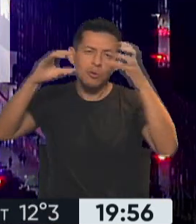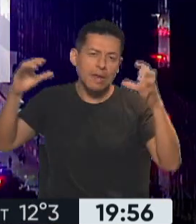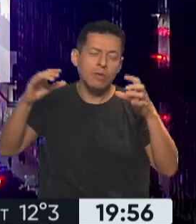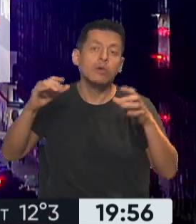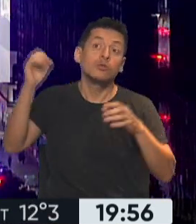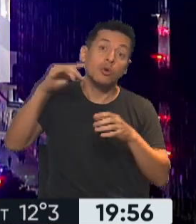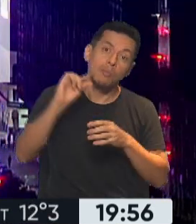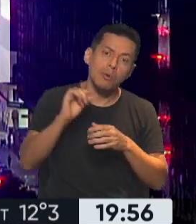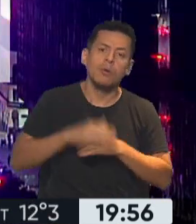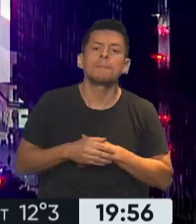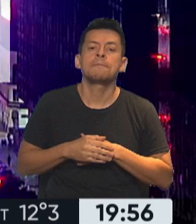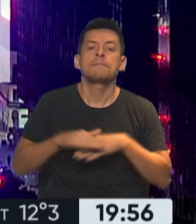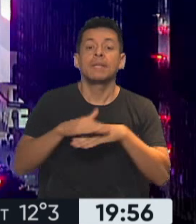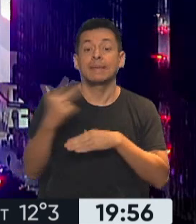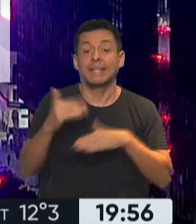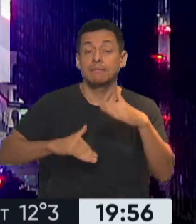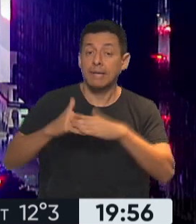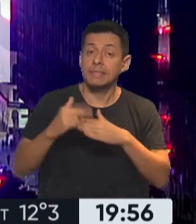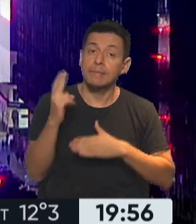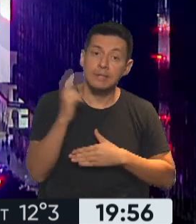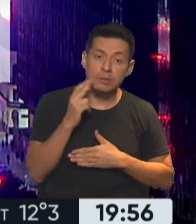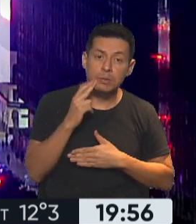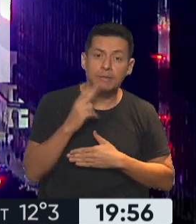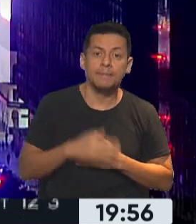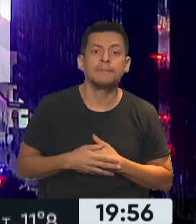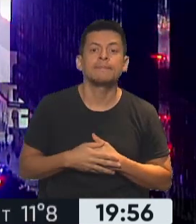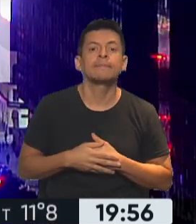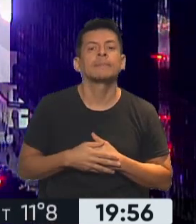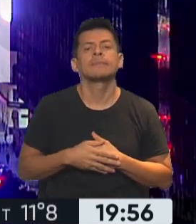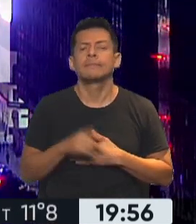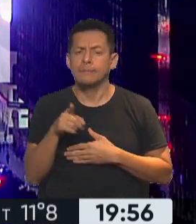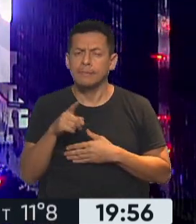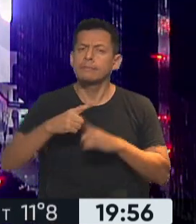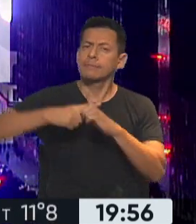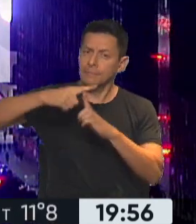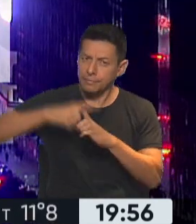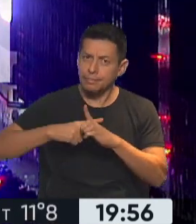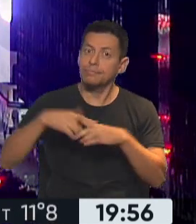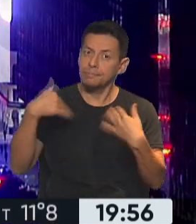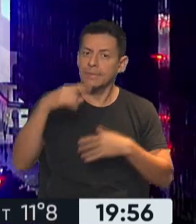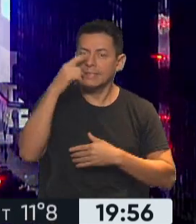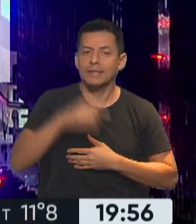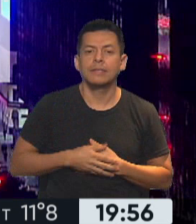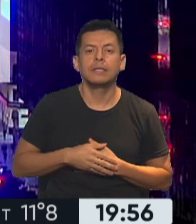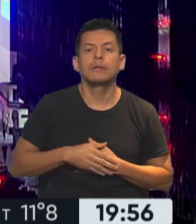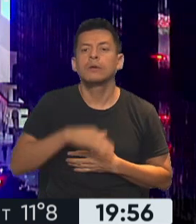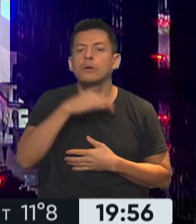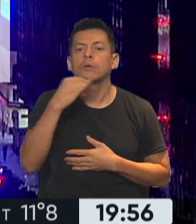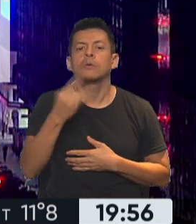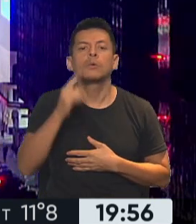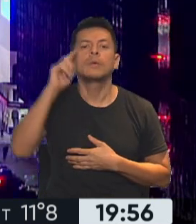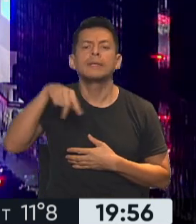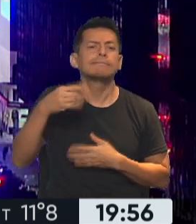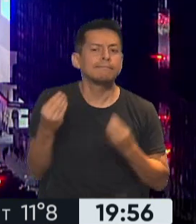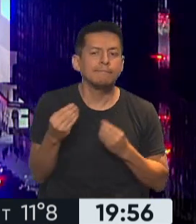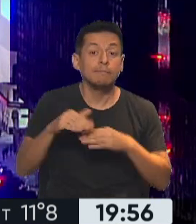de sol. La mínima será de 3 grados, la máxima llegará hasta los 19. Ahí hay una amplitud térmica interesante. Vamos a Junín, ¿qué pasará allí?